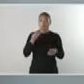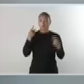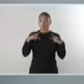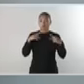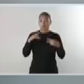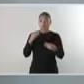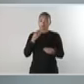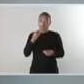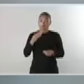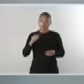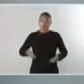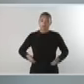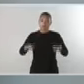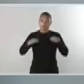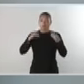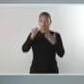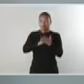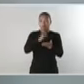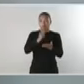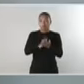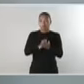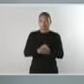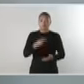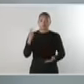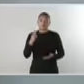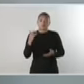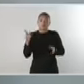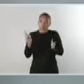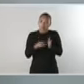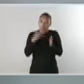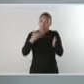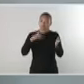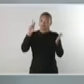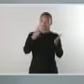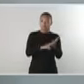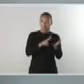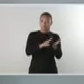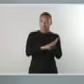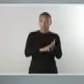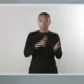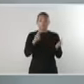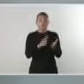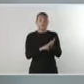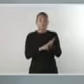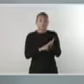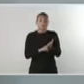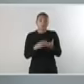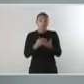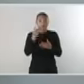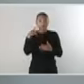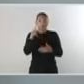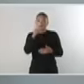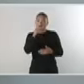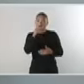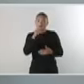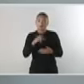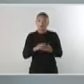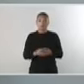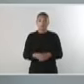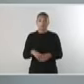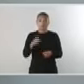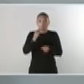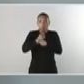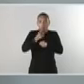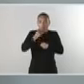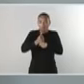tamaulipecos tenemos que retomar los valores los valores que nos inculcaron nuestros padres y